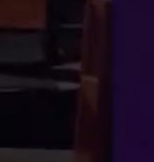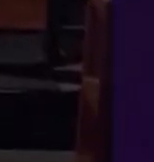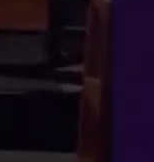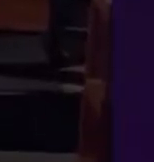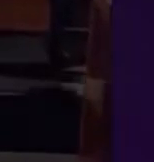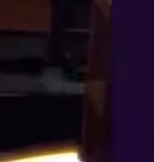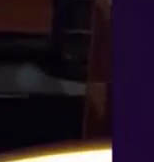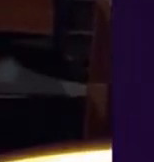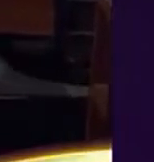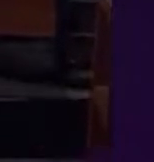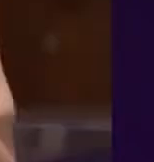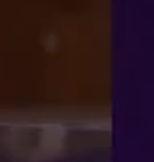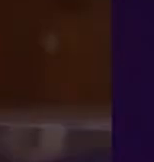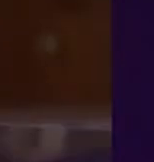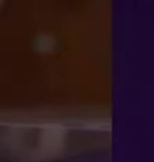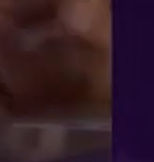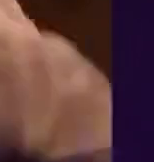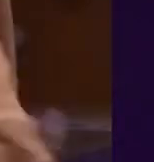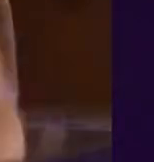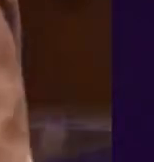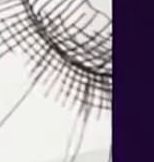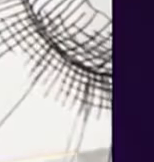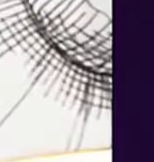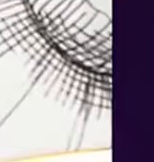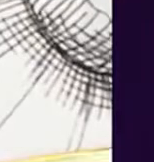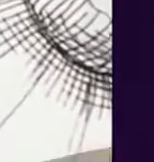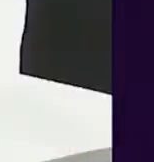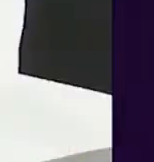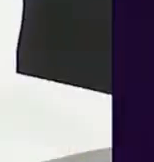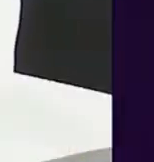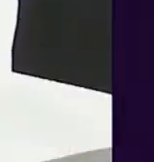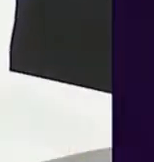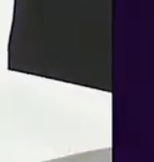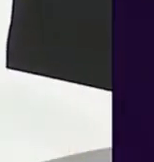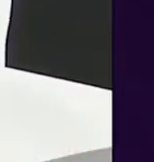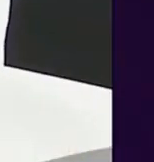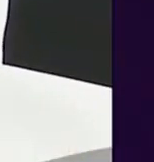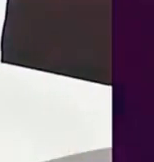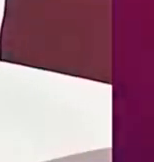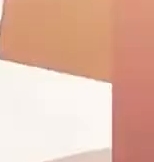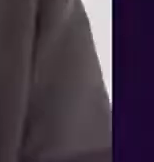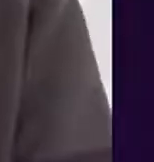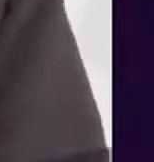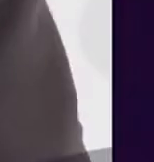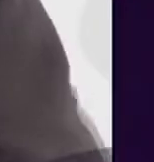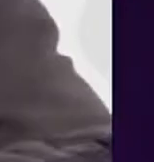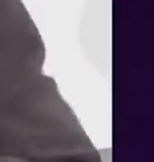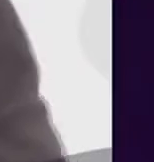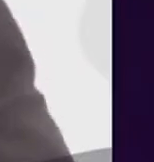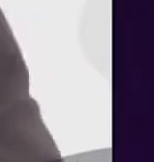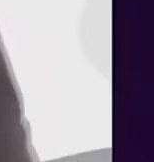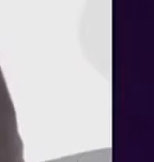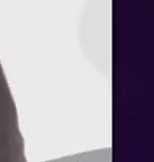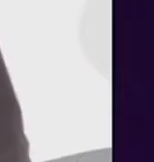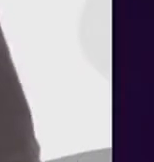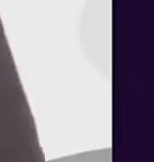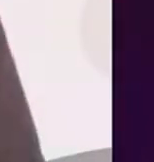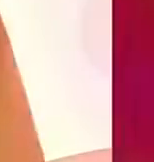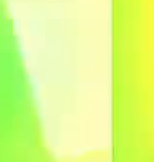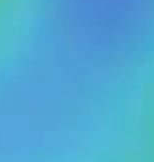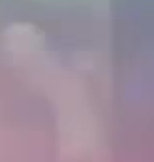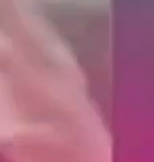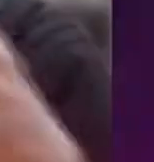Canso Ganso, Mejor Magazine, Chamuco TV, a Mejor Programa Periodístico y Mejor